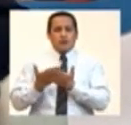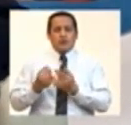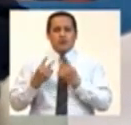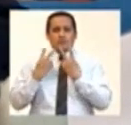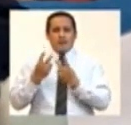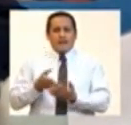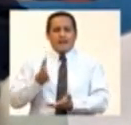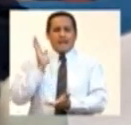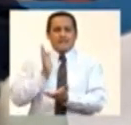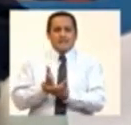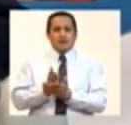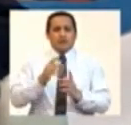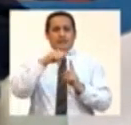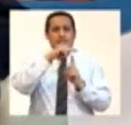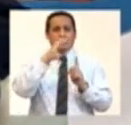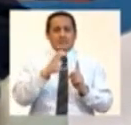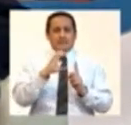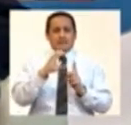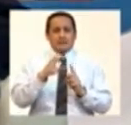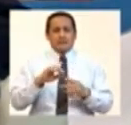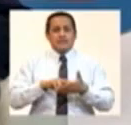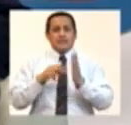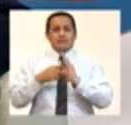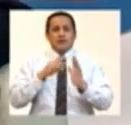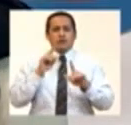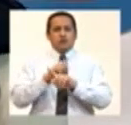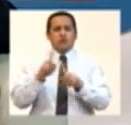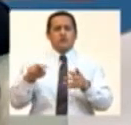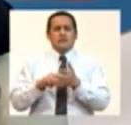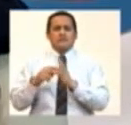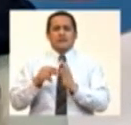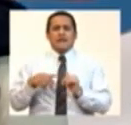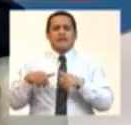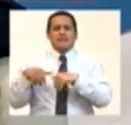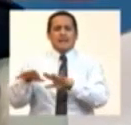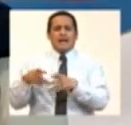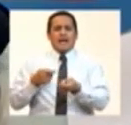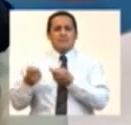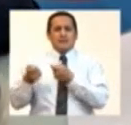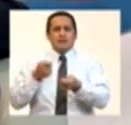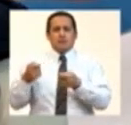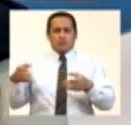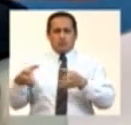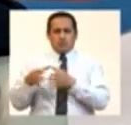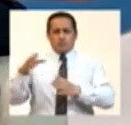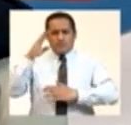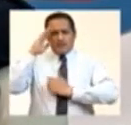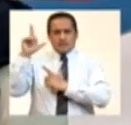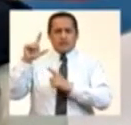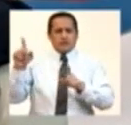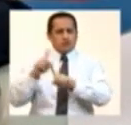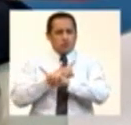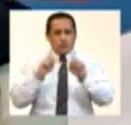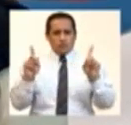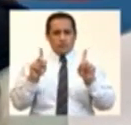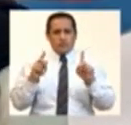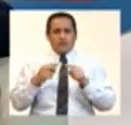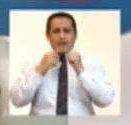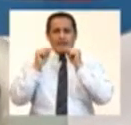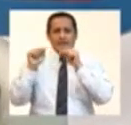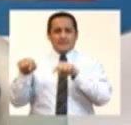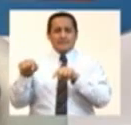claramente establecido la sentencia del tribunal. En consecuencia, no es que están administrados por militares,